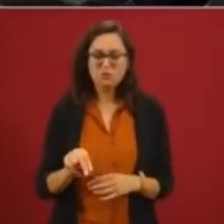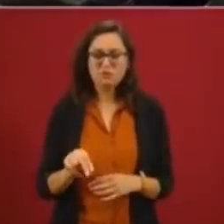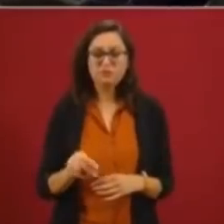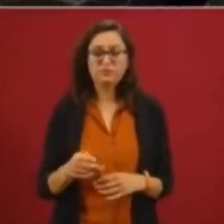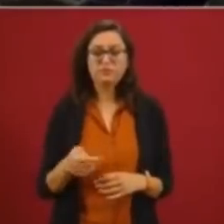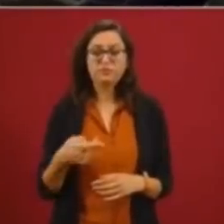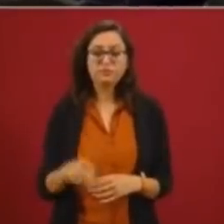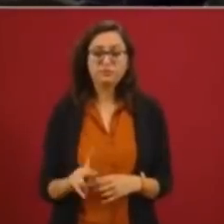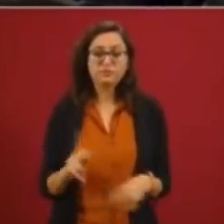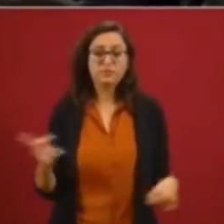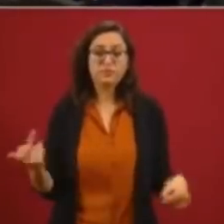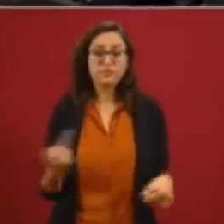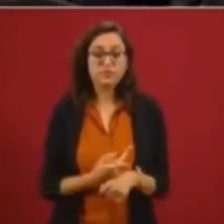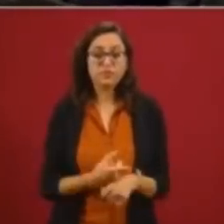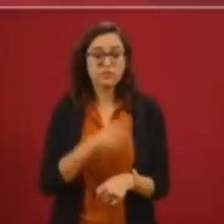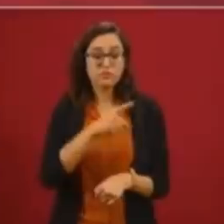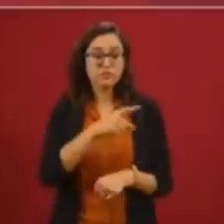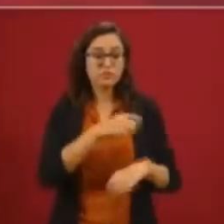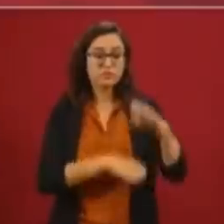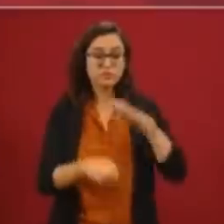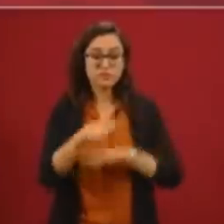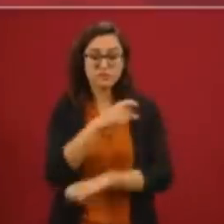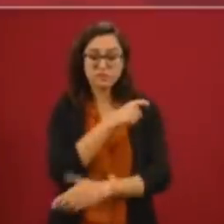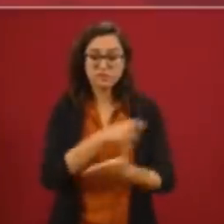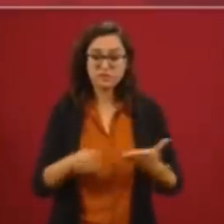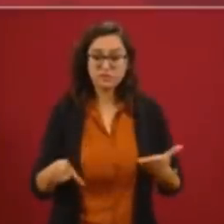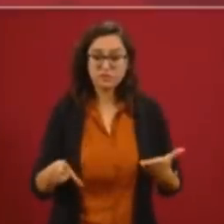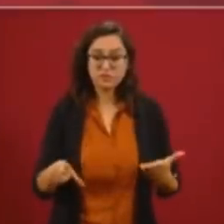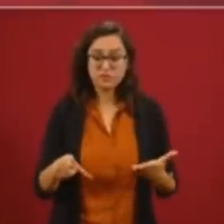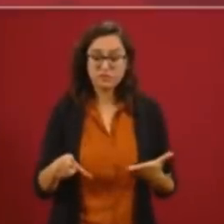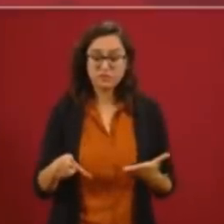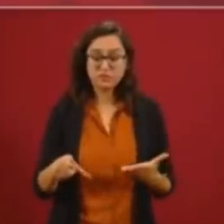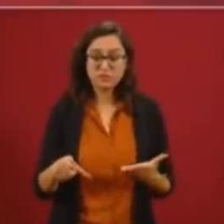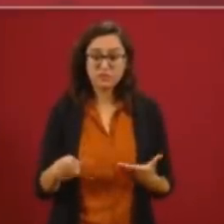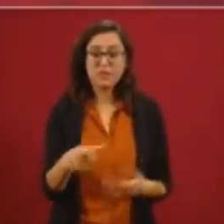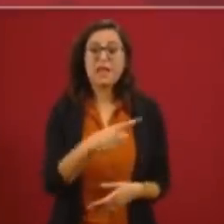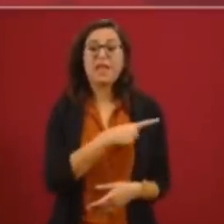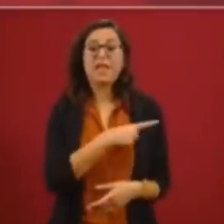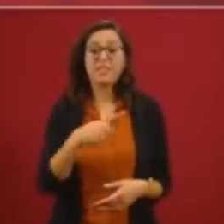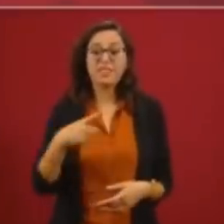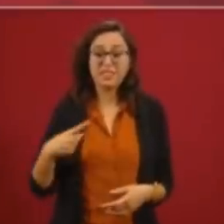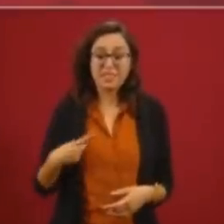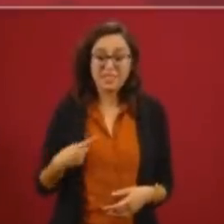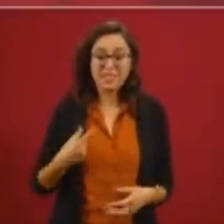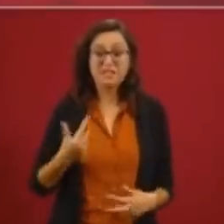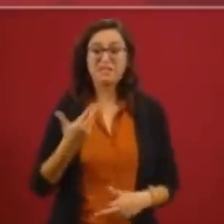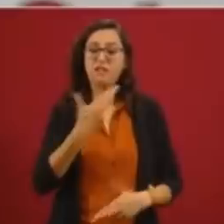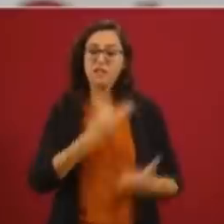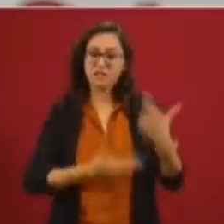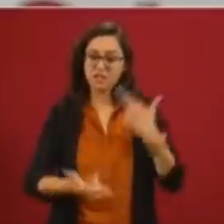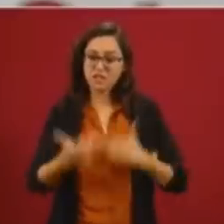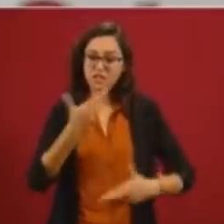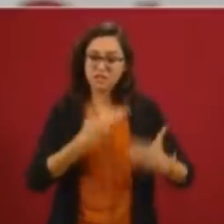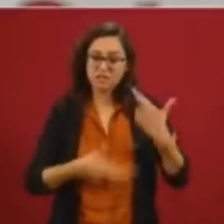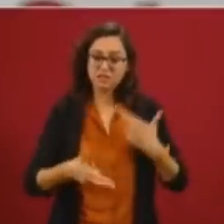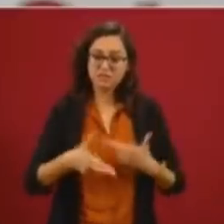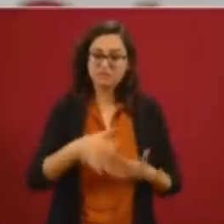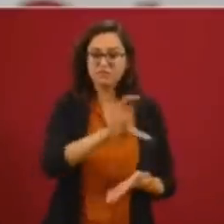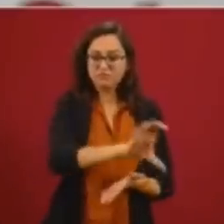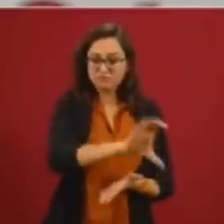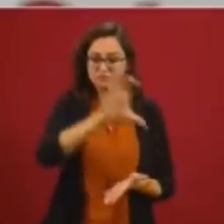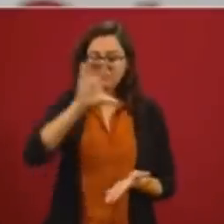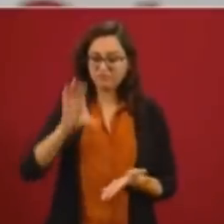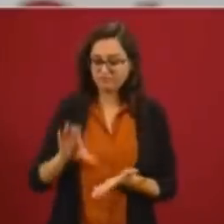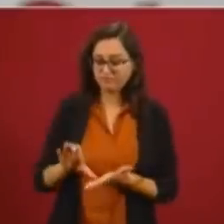o quien compre esa empresa le devuelva al pueblo